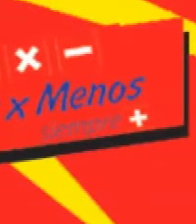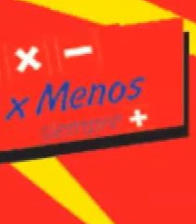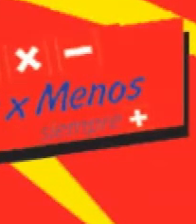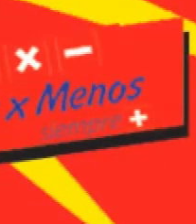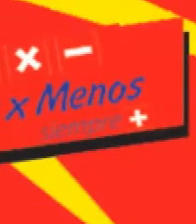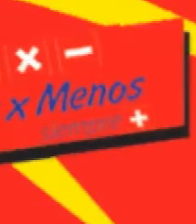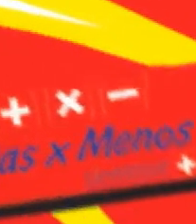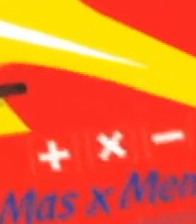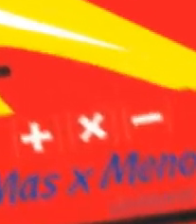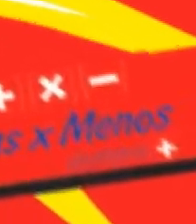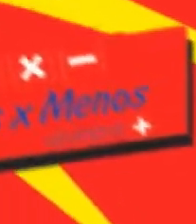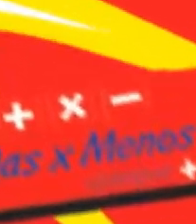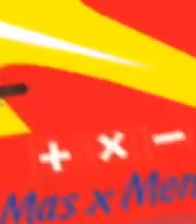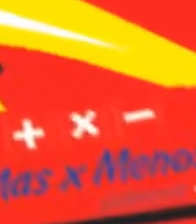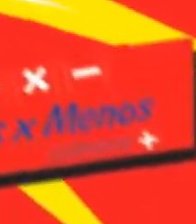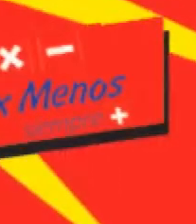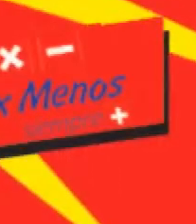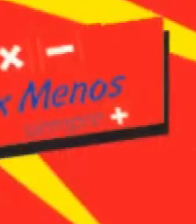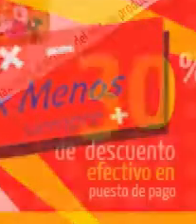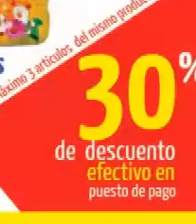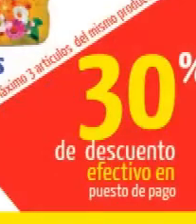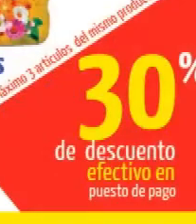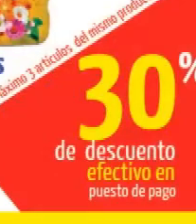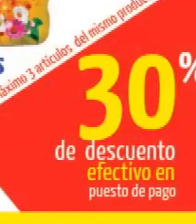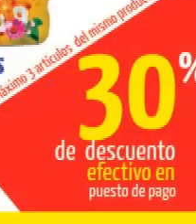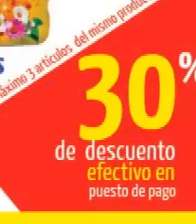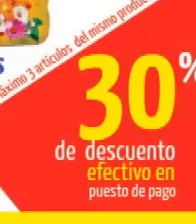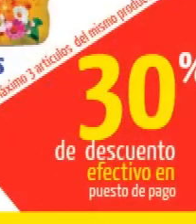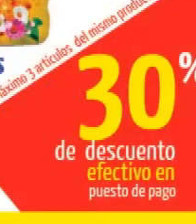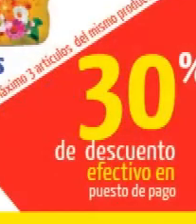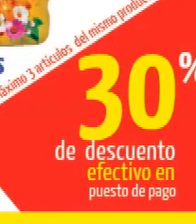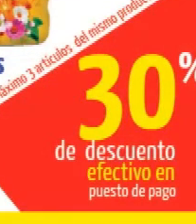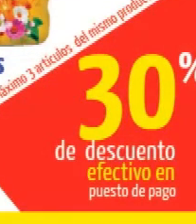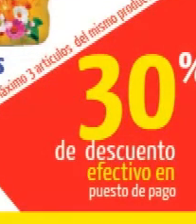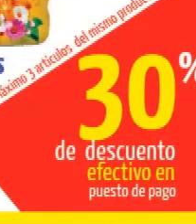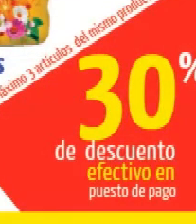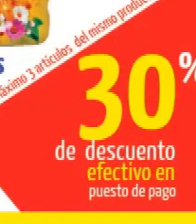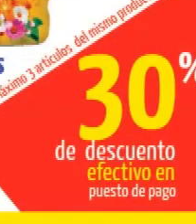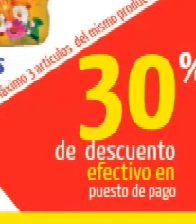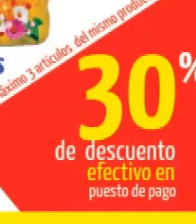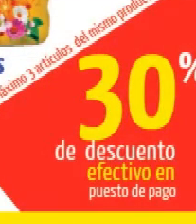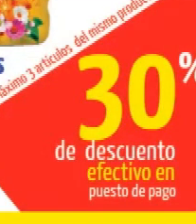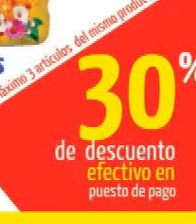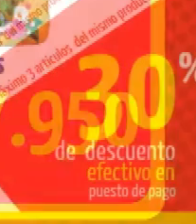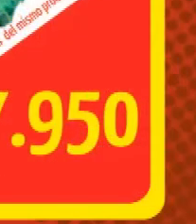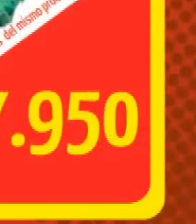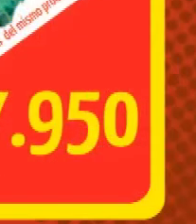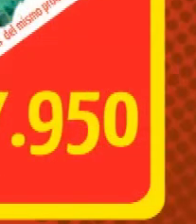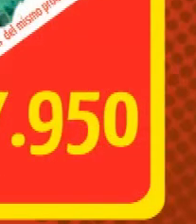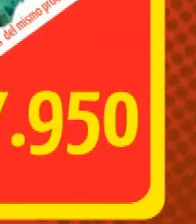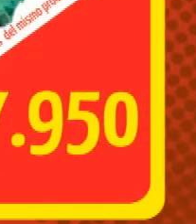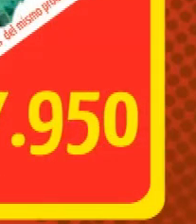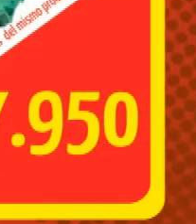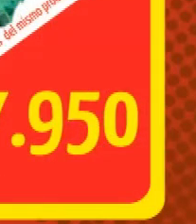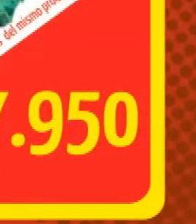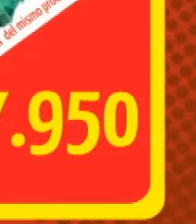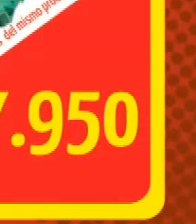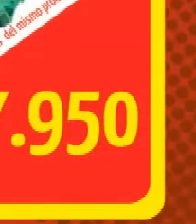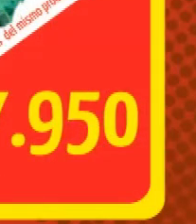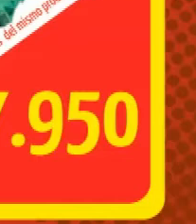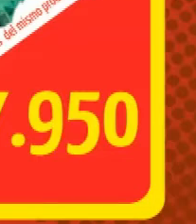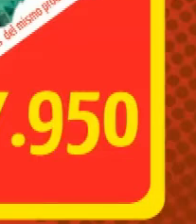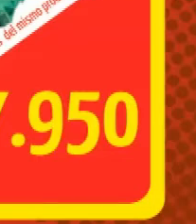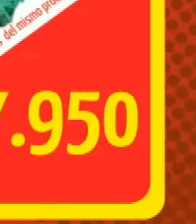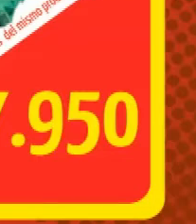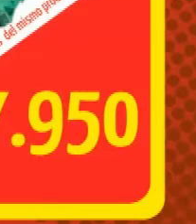Este 9 de junio es el Viernes Loco Más por Menos. Papel Mega Rollo Familia por 12 unidades, 11 mil pesos. Huevos Quiques Amarrado AA por